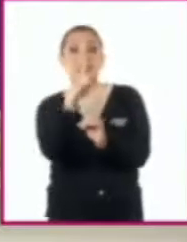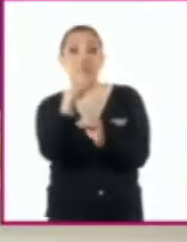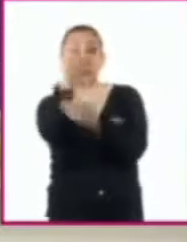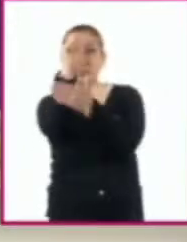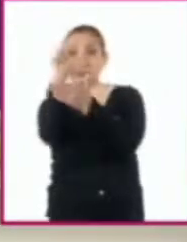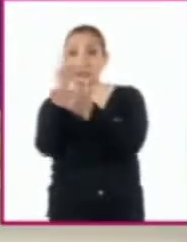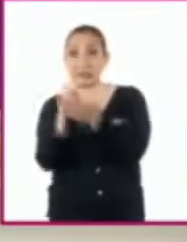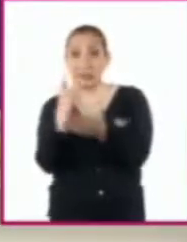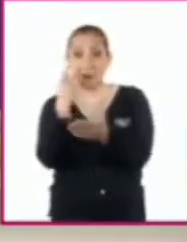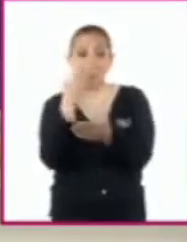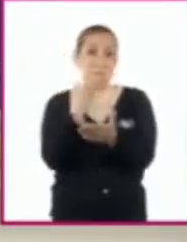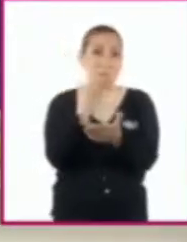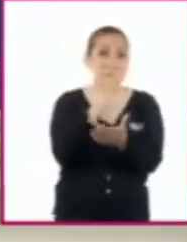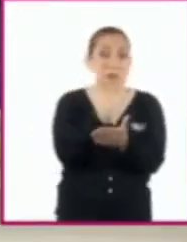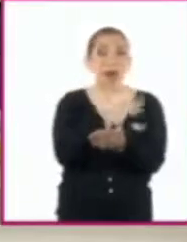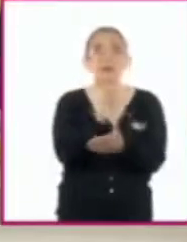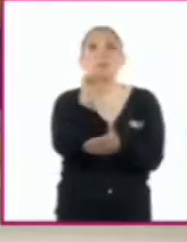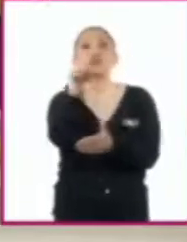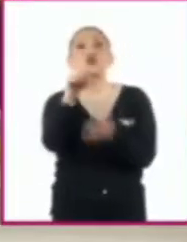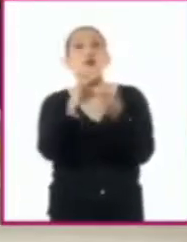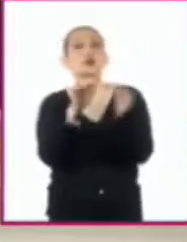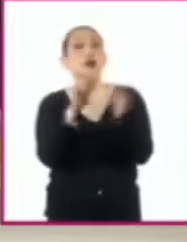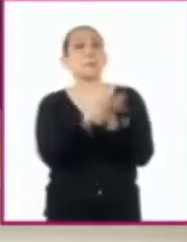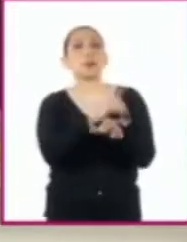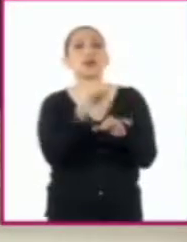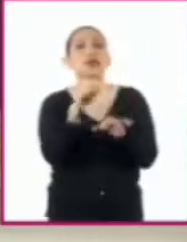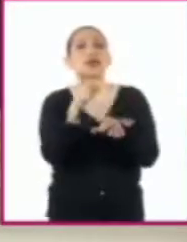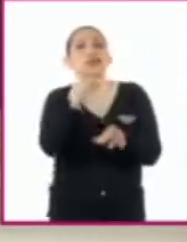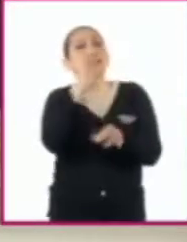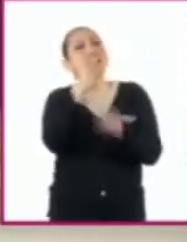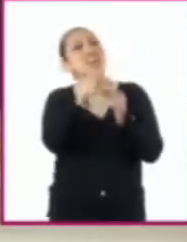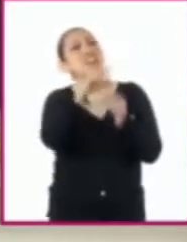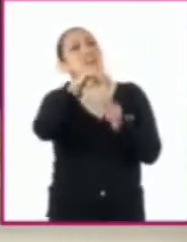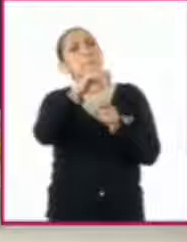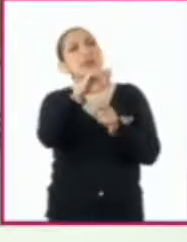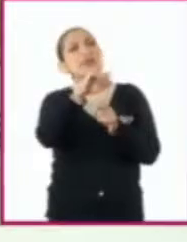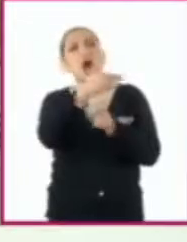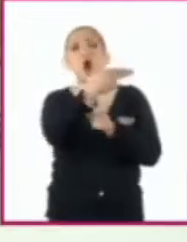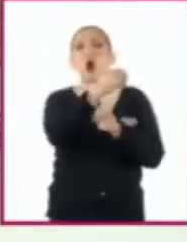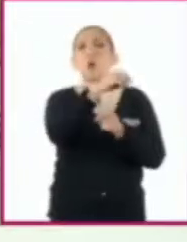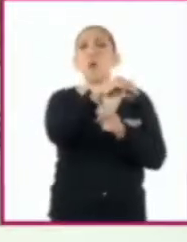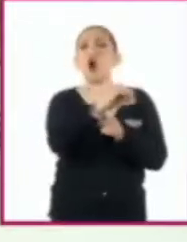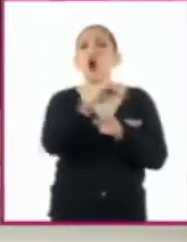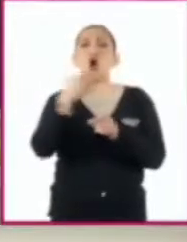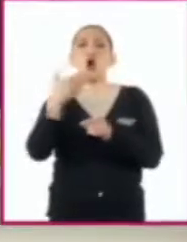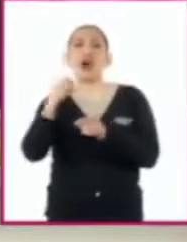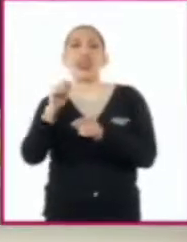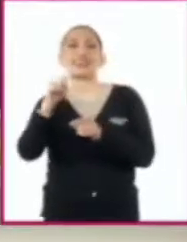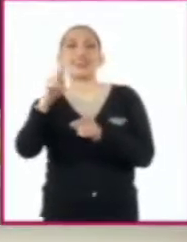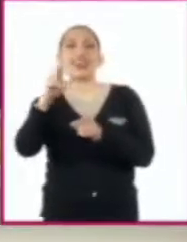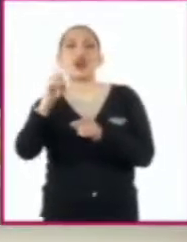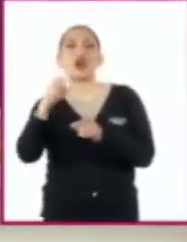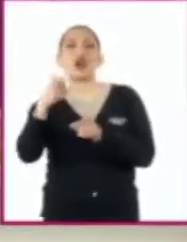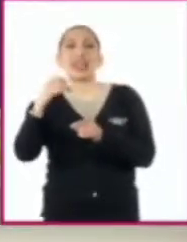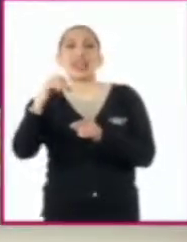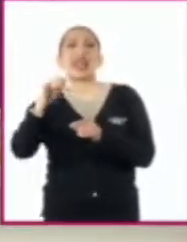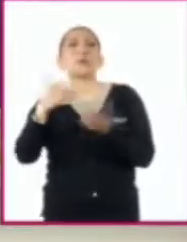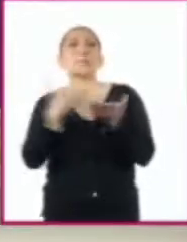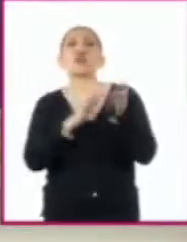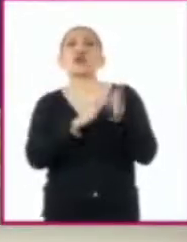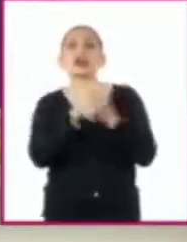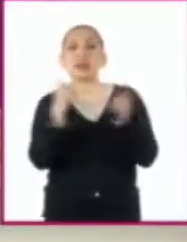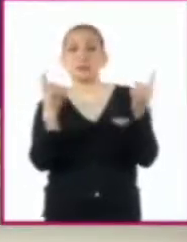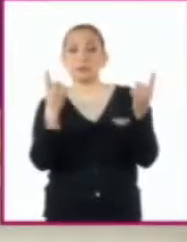colocaron. También argumenten por qué dicen que es una mezcla homogénea o una mezcla heterogénea? Es hora